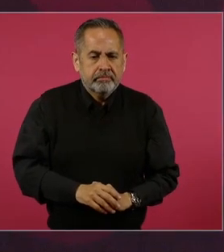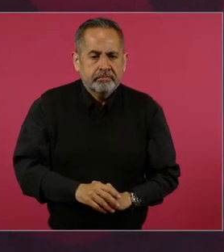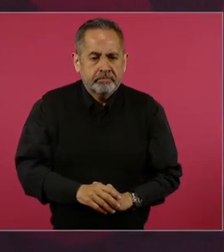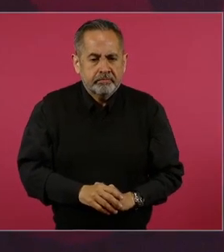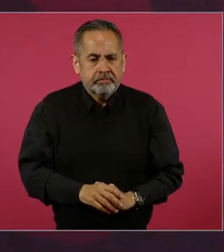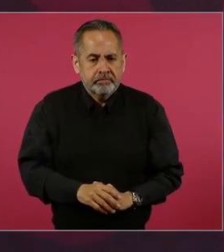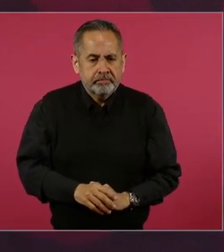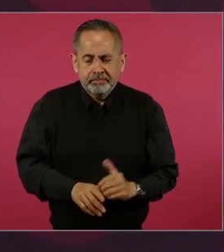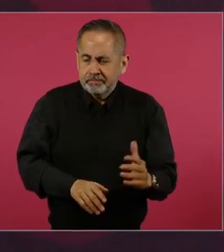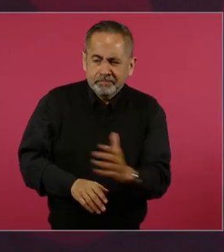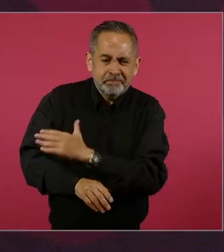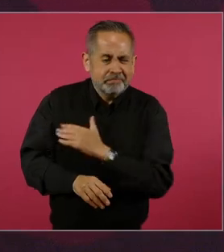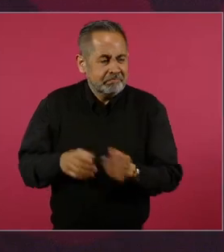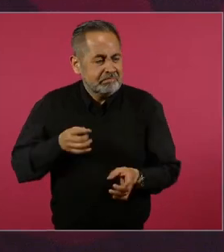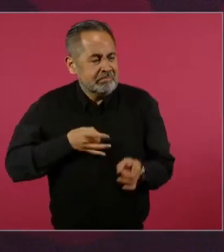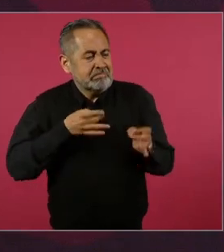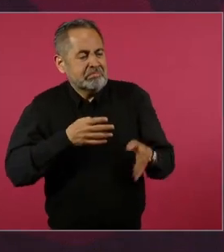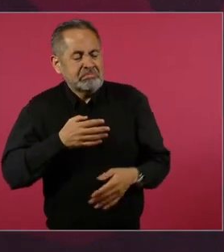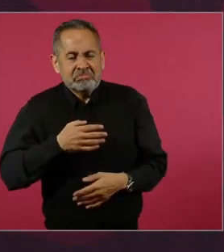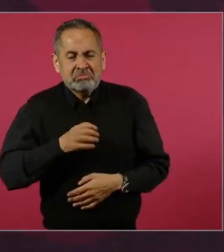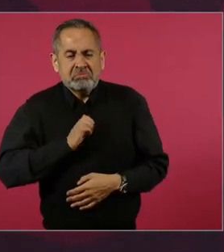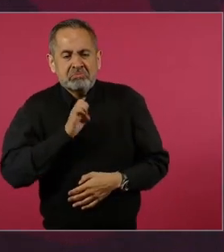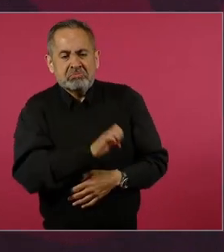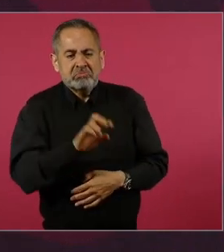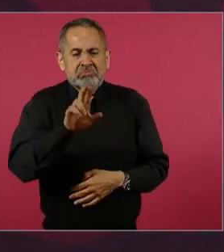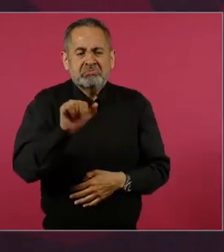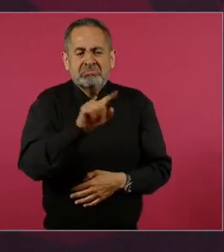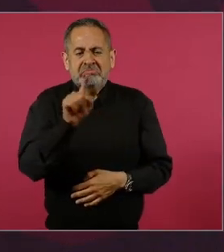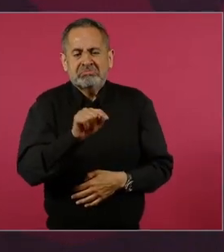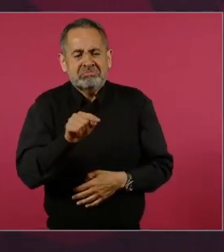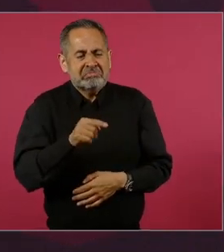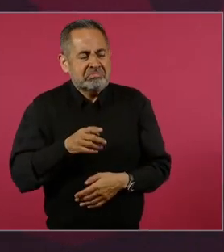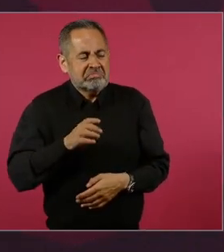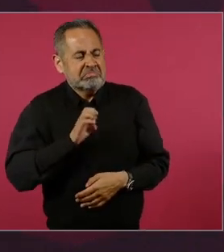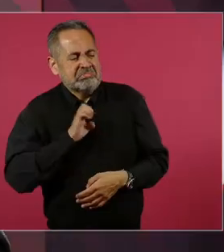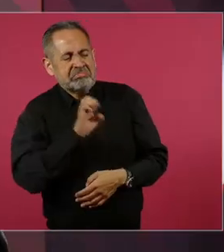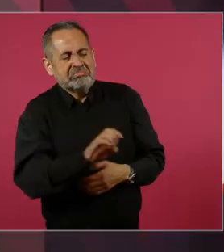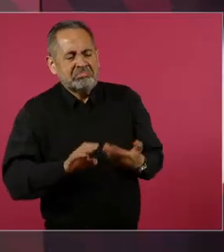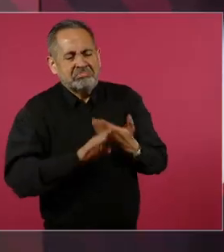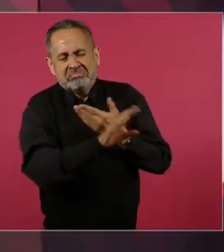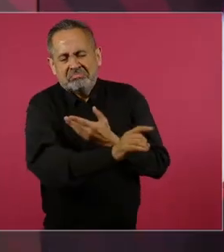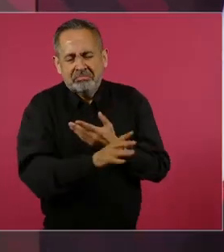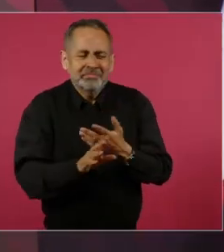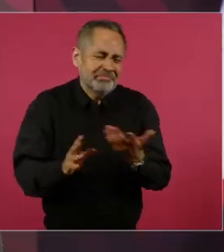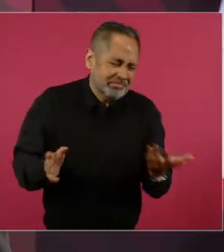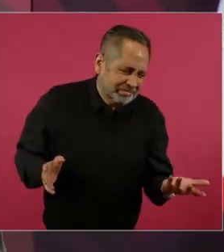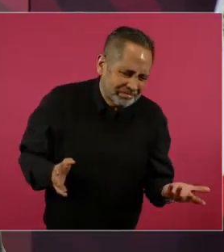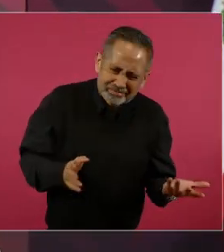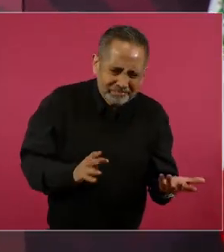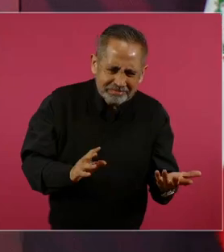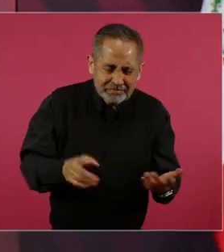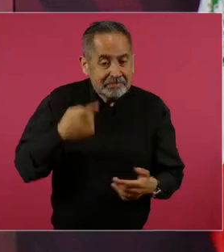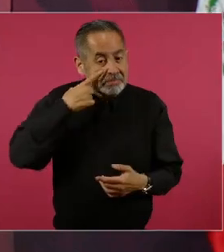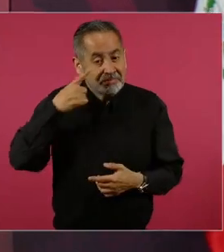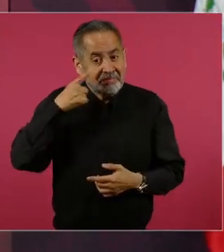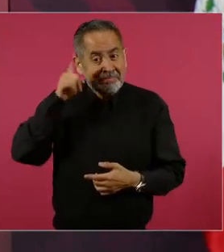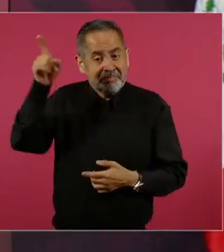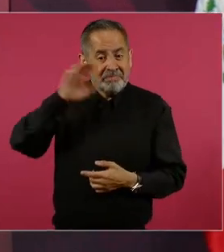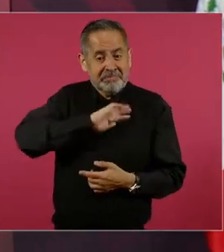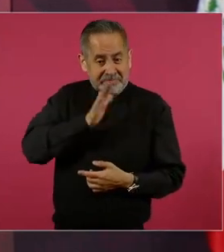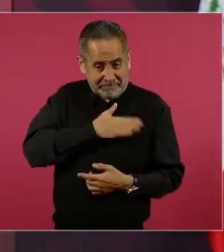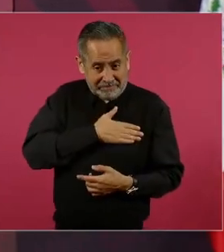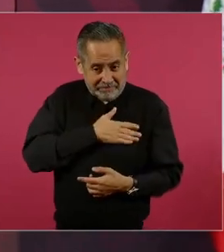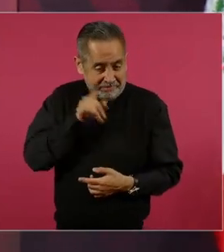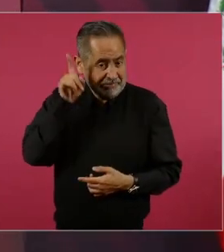Hacer a un lado el racismo. Fíjense lo que sucede en España, que